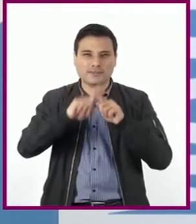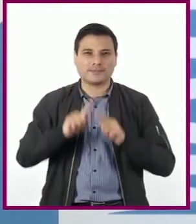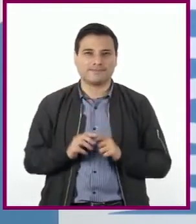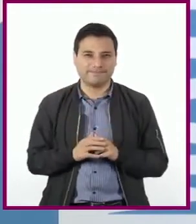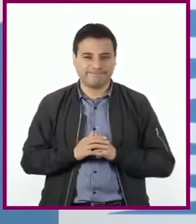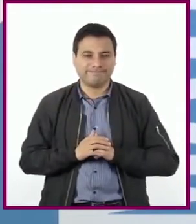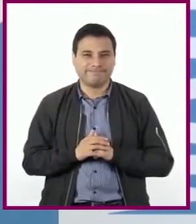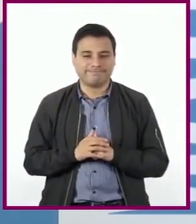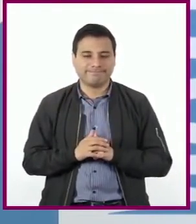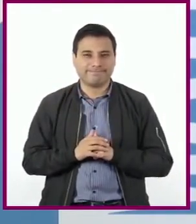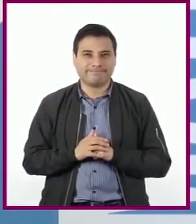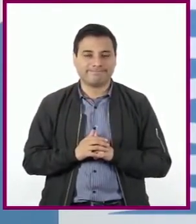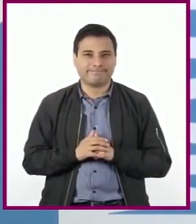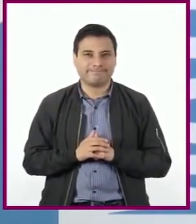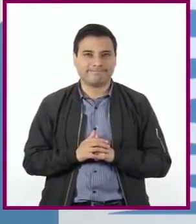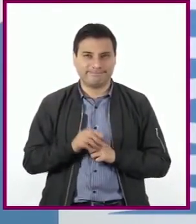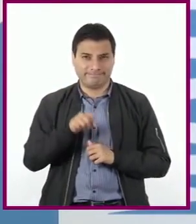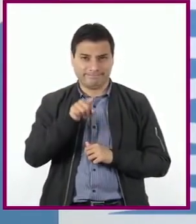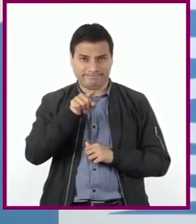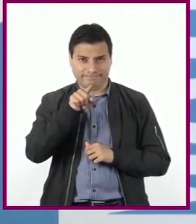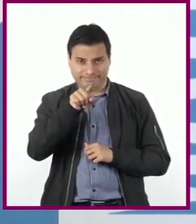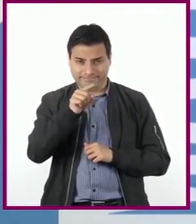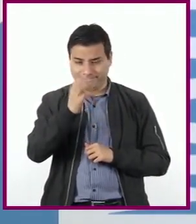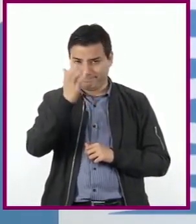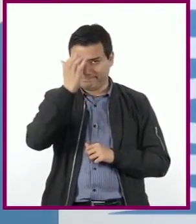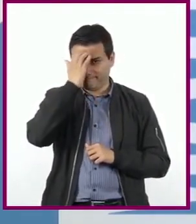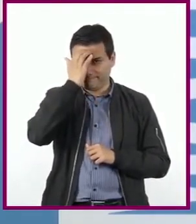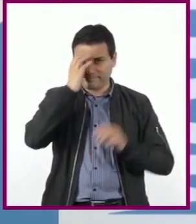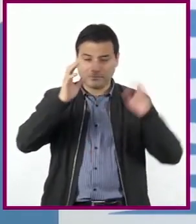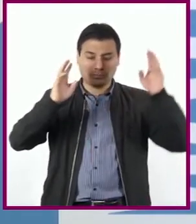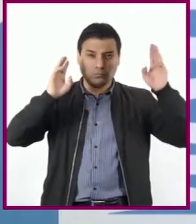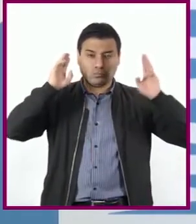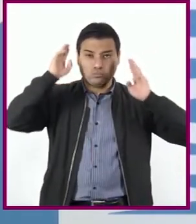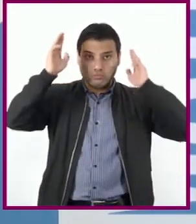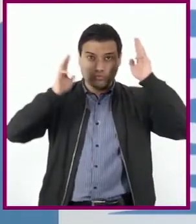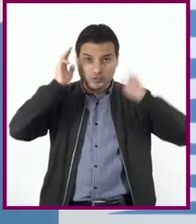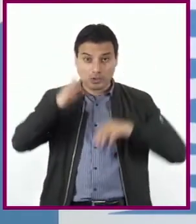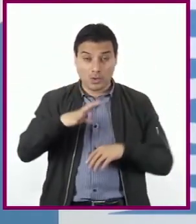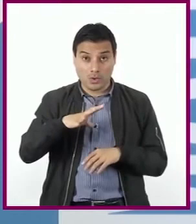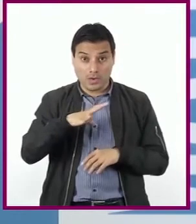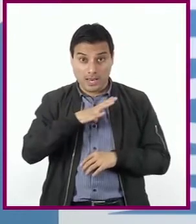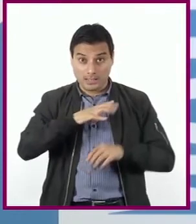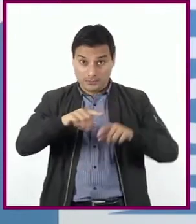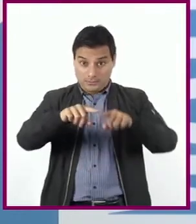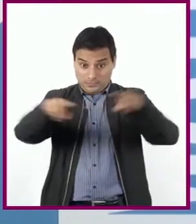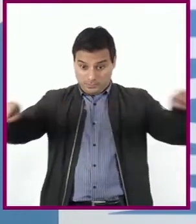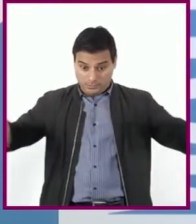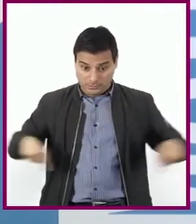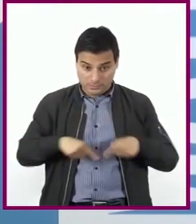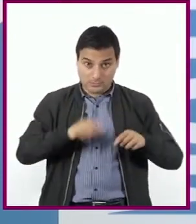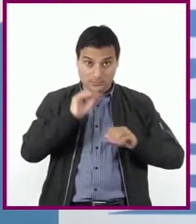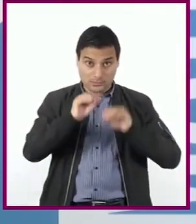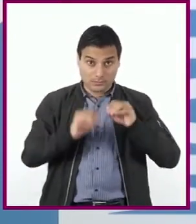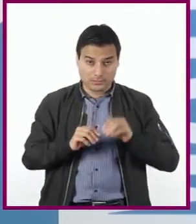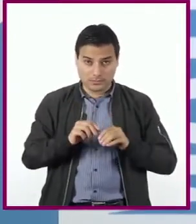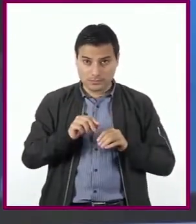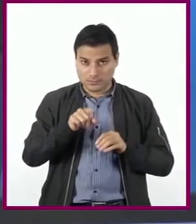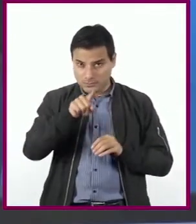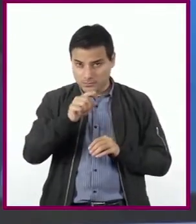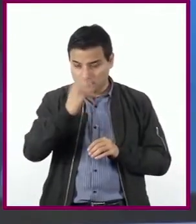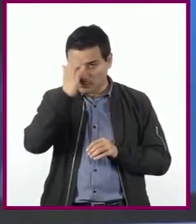menor. ¿Ubican un museo o espacio que muestre maquetas en el lugar o cerca de donde